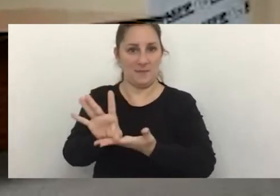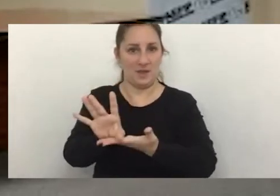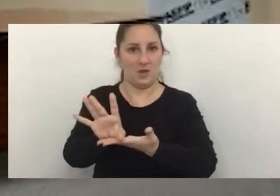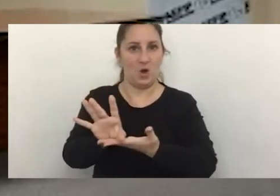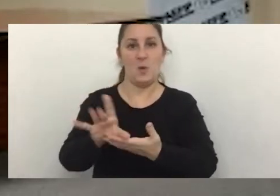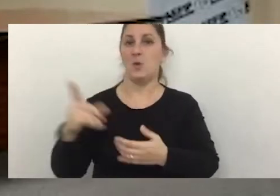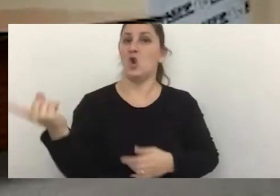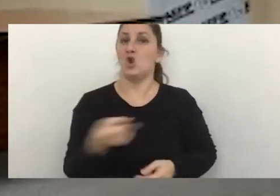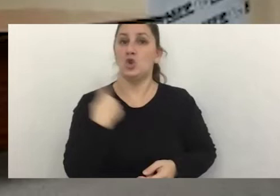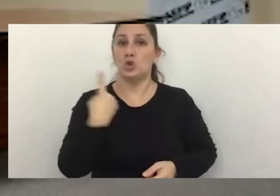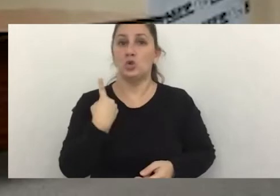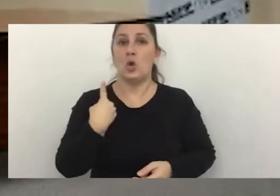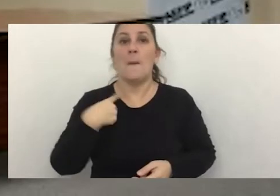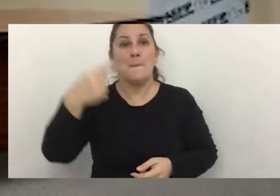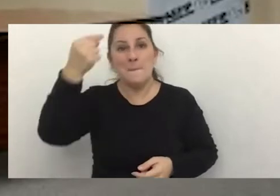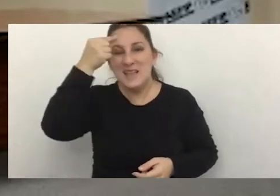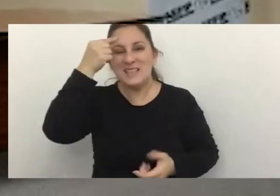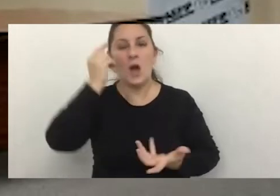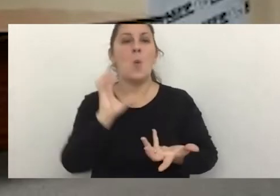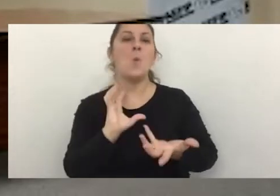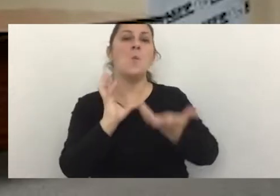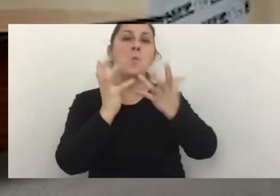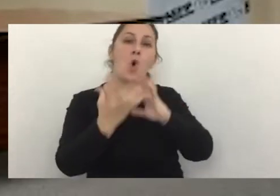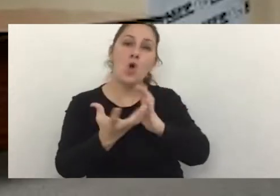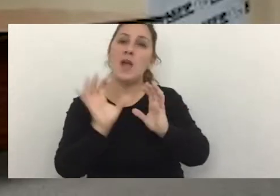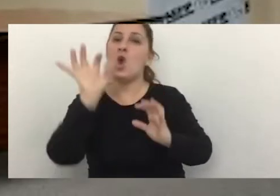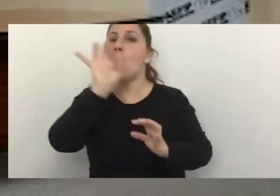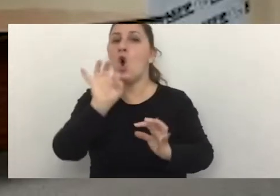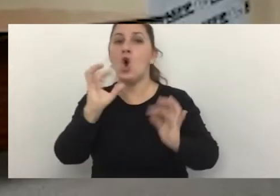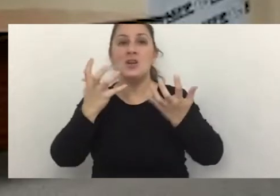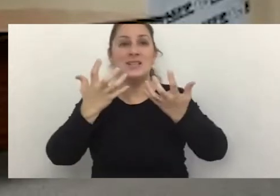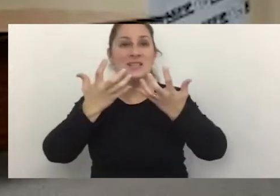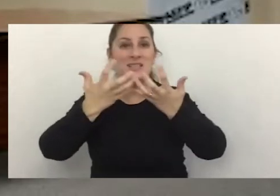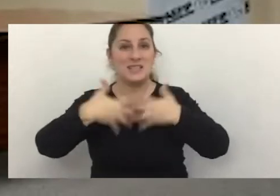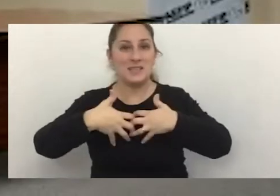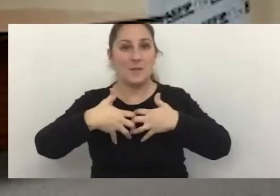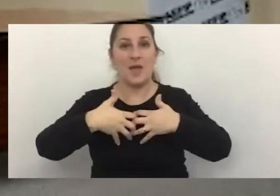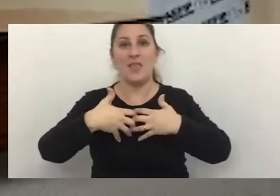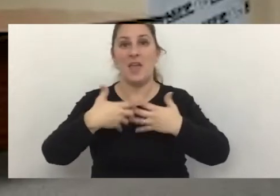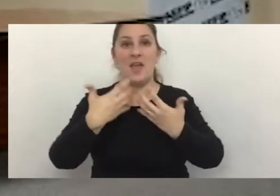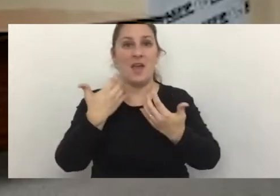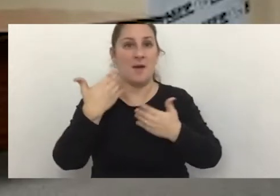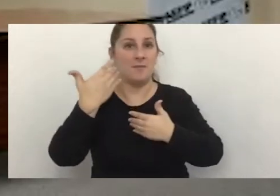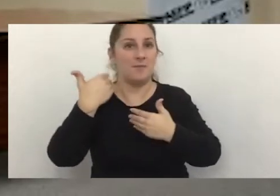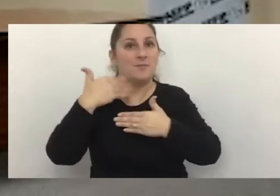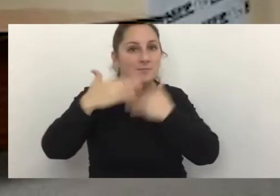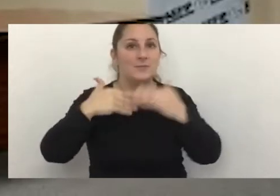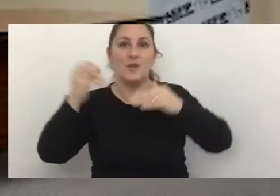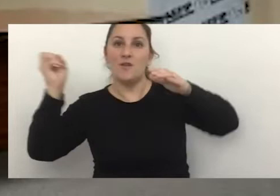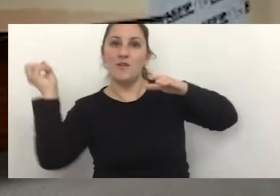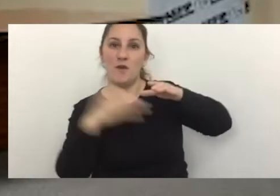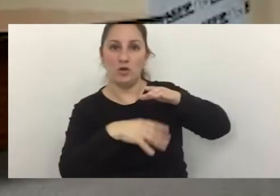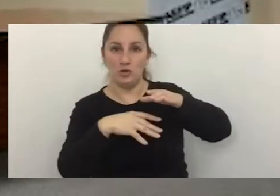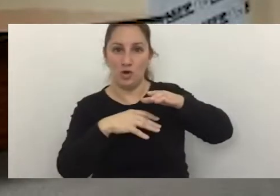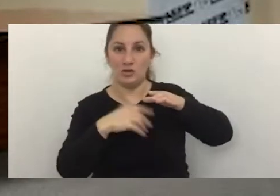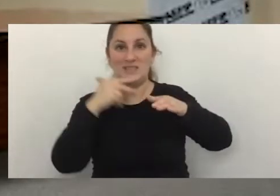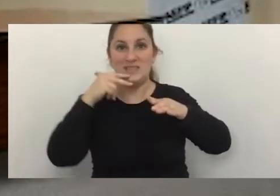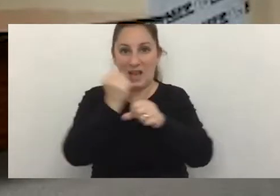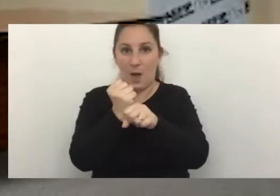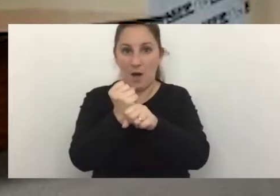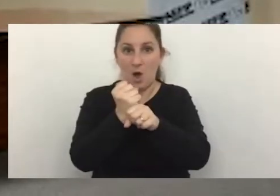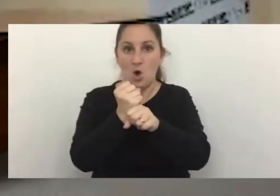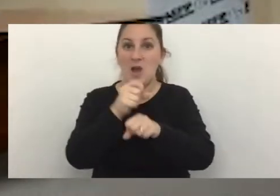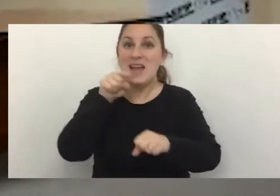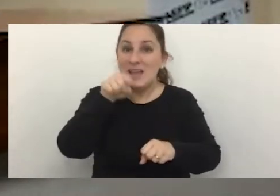pensar en un modelo o un sistema como el de la construcción, con un fondo de desempleo, porque eso no es